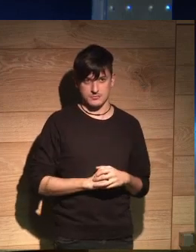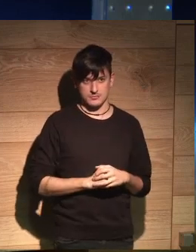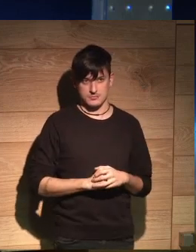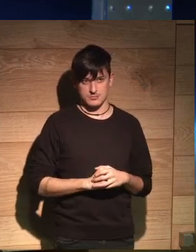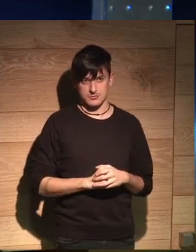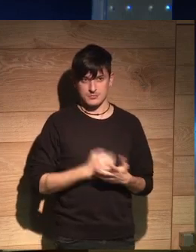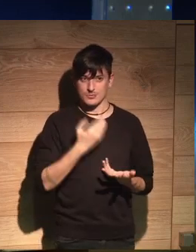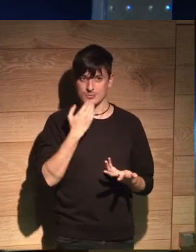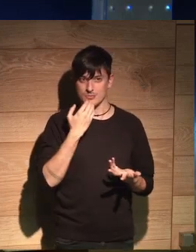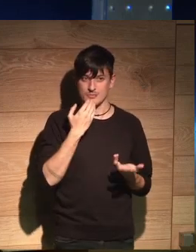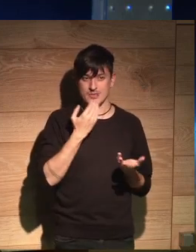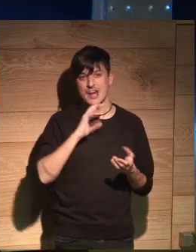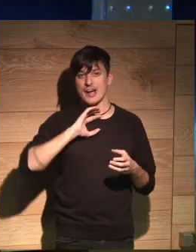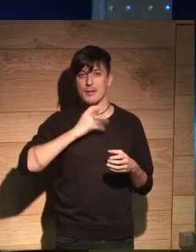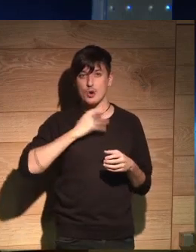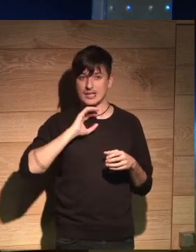Con una remolacha